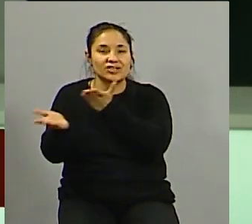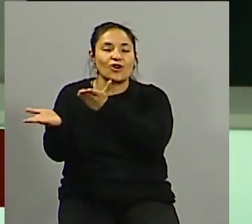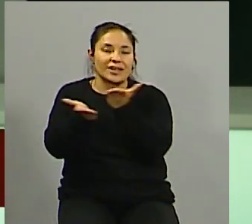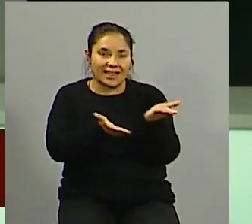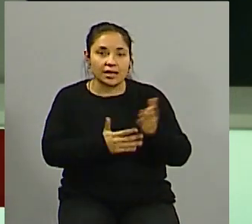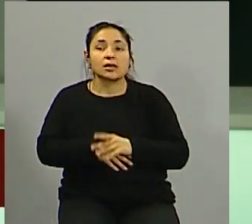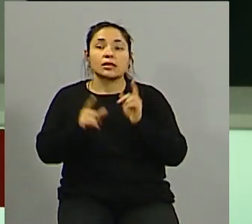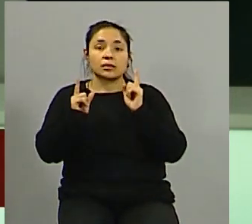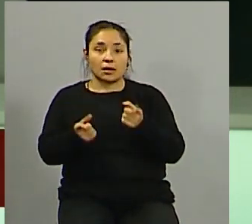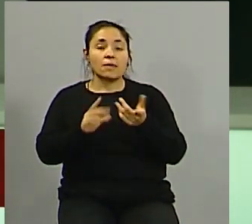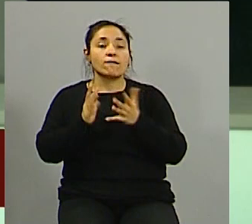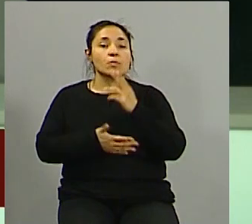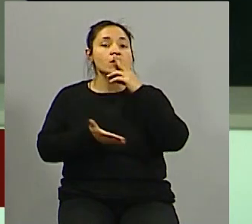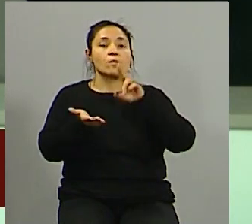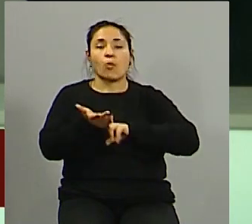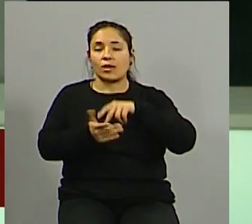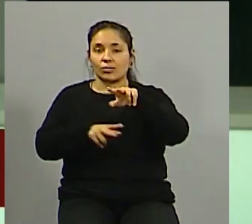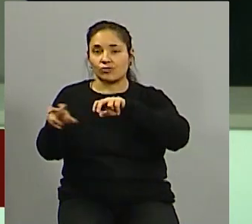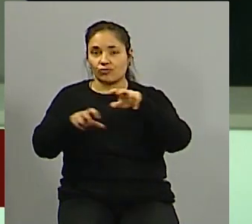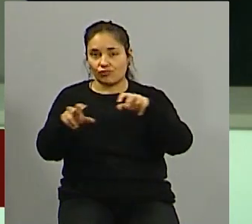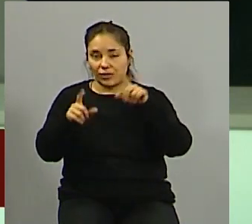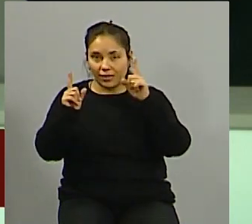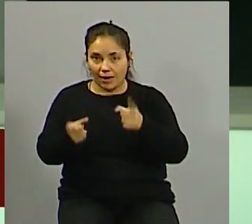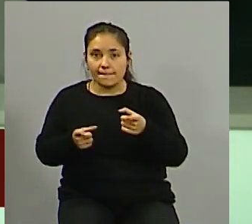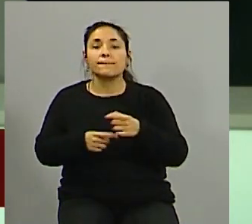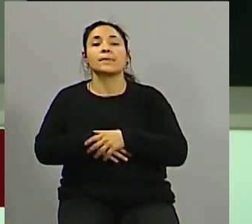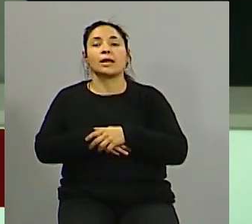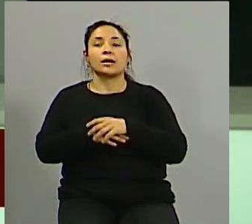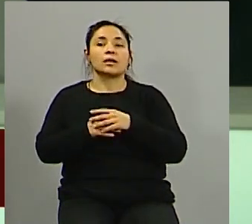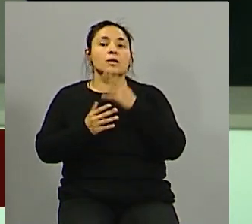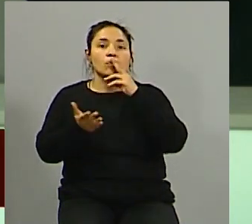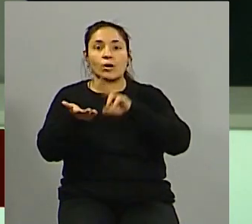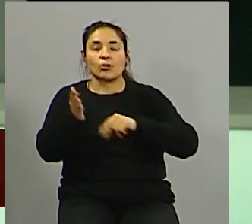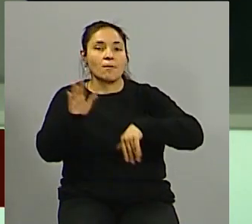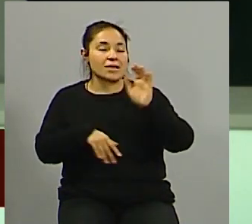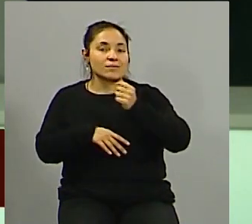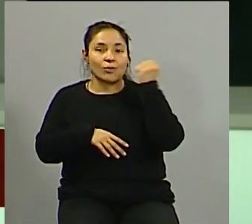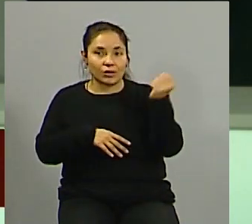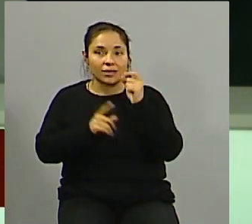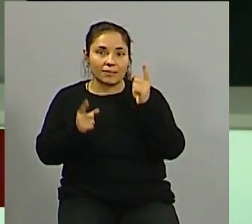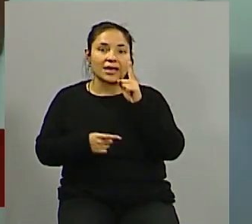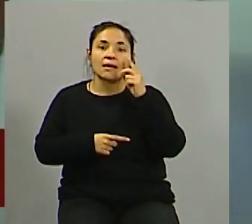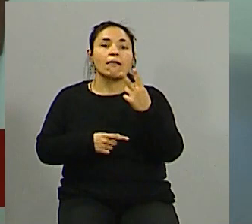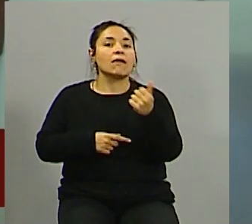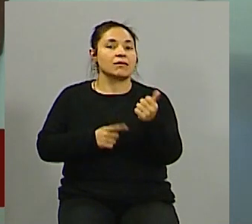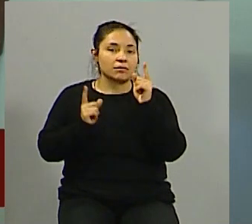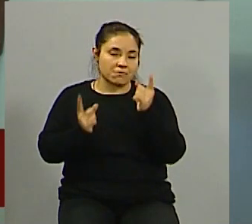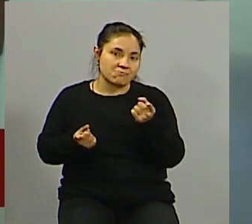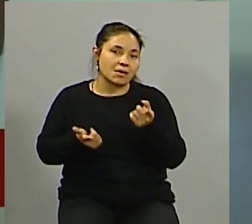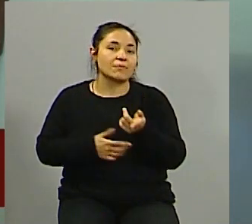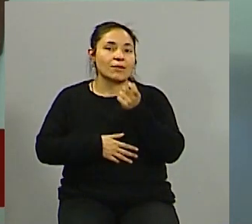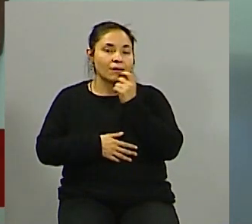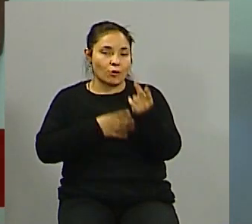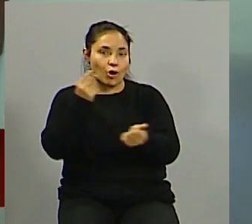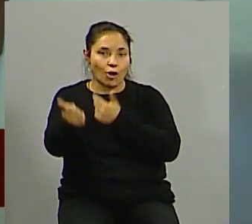por recursos tributarios de afectación específica, por impuestos, el impuesto principal y el más simbólico, tal vez el IVA, para hablar esto del consumo,